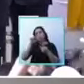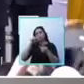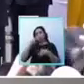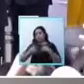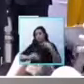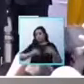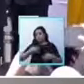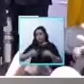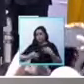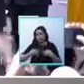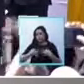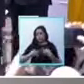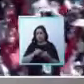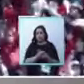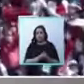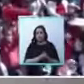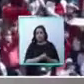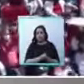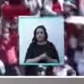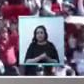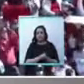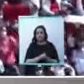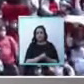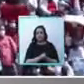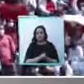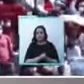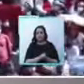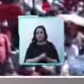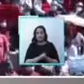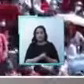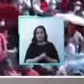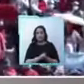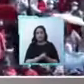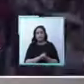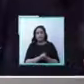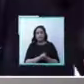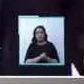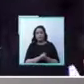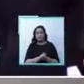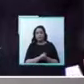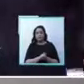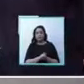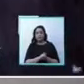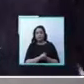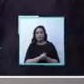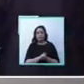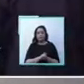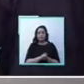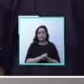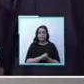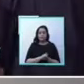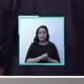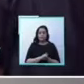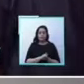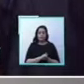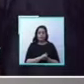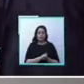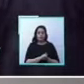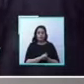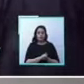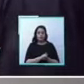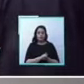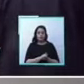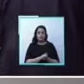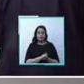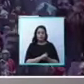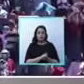bueno, eso es lo que logramos ver en el documento que escribe el Partido Nacional, que en Honduras no se ha hecho nada, ¿verdad?, que no ha cambiado nada, que